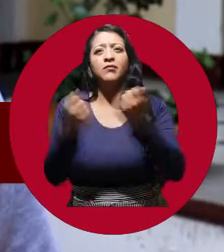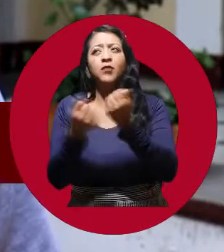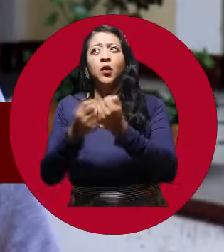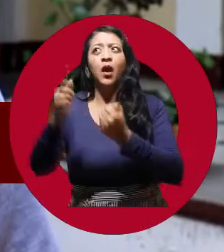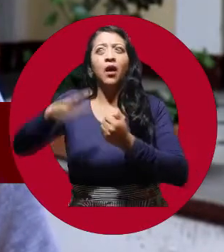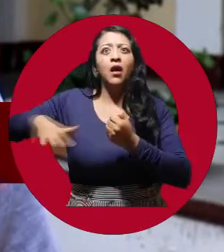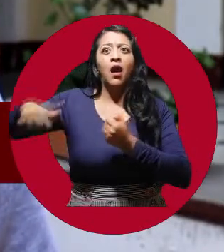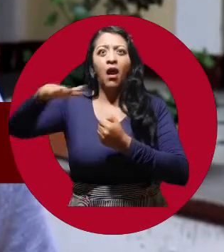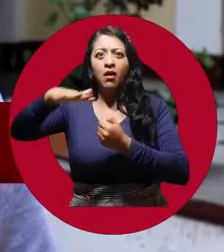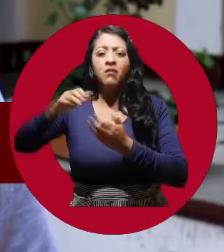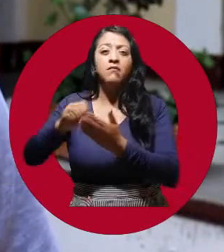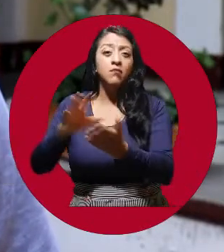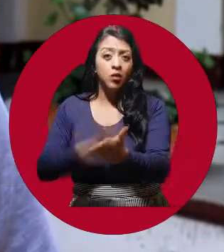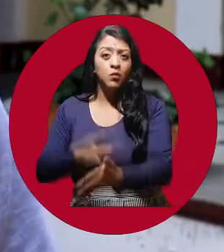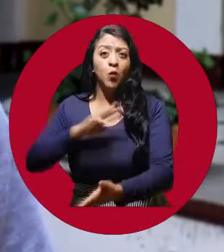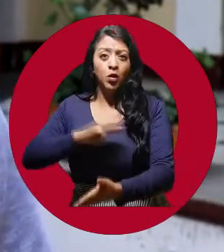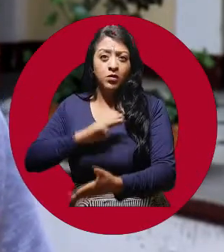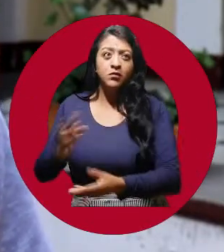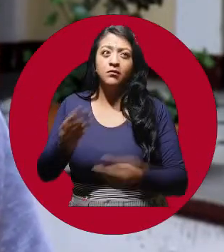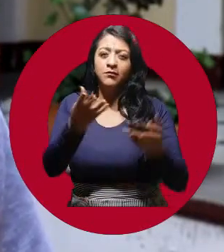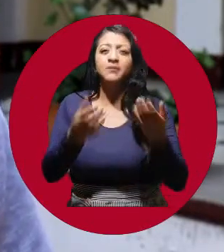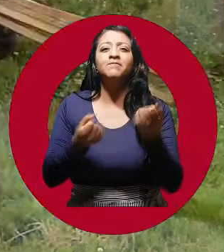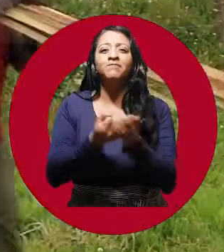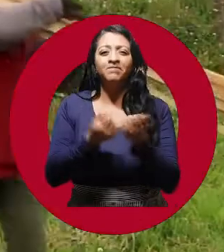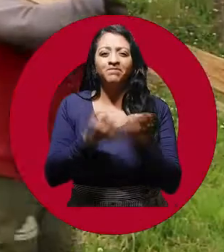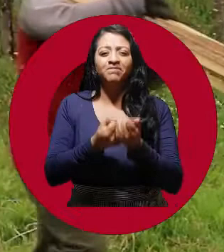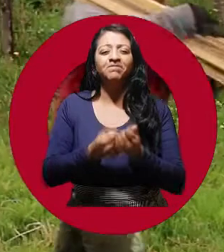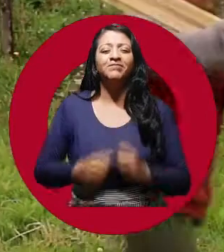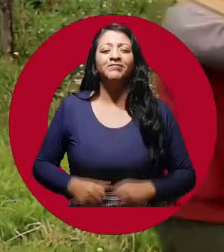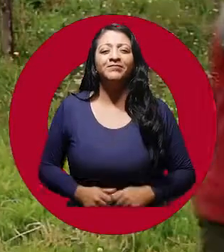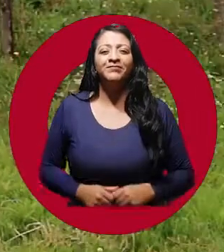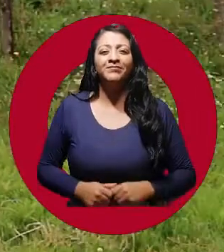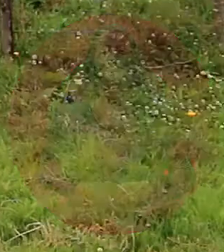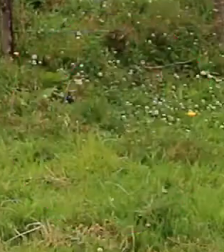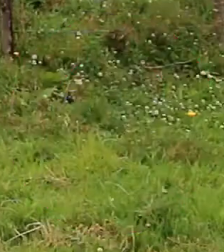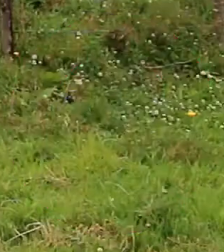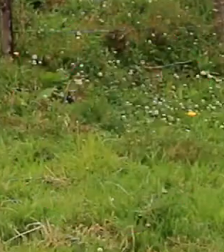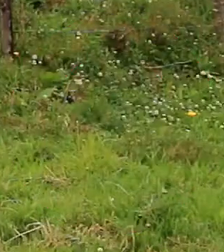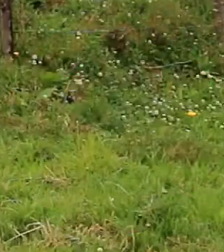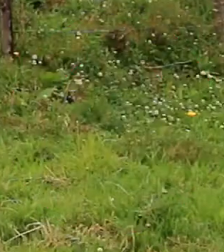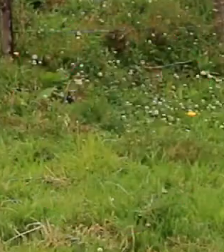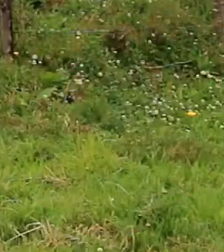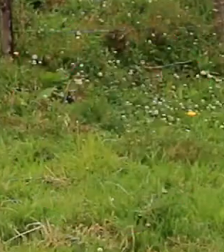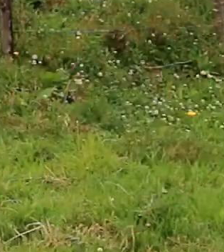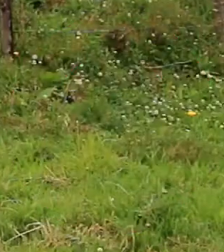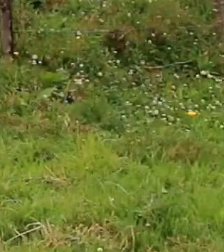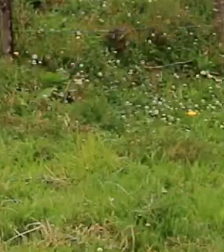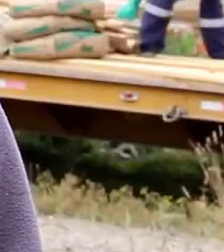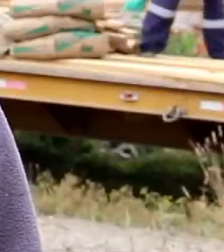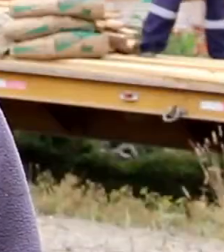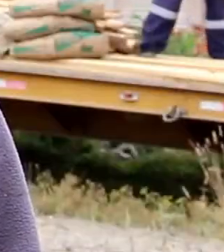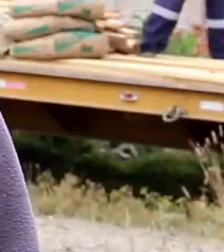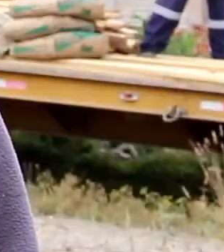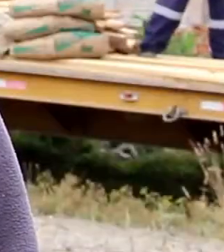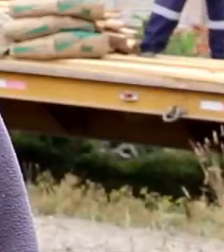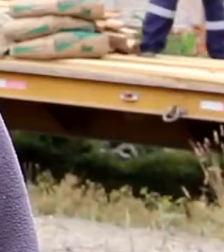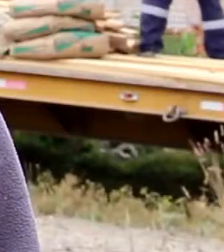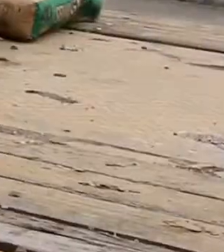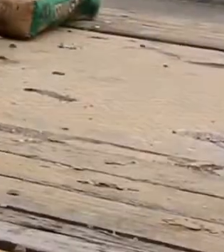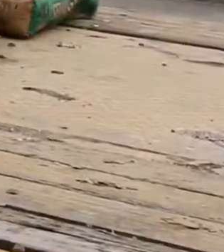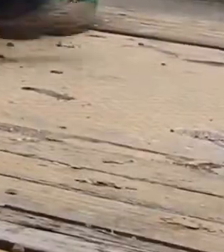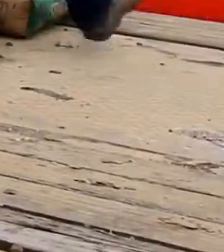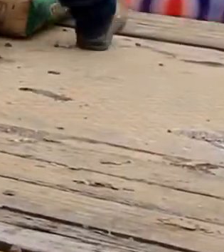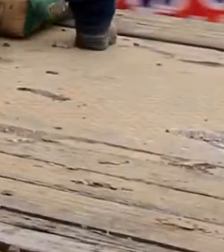Vicente, que están utilizándose para proyectos municipales. Otavalopa, municipio manda Shinayata, Ayuyactamanda, Ruraikunamanda, mi